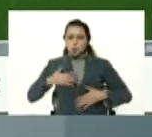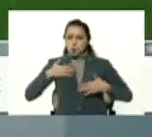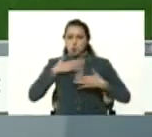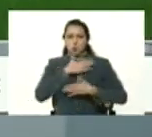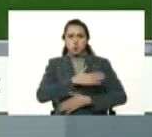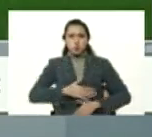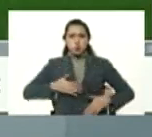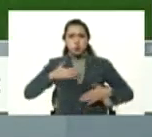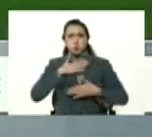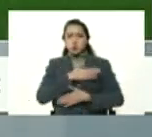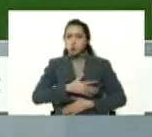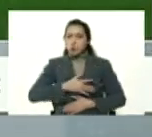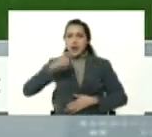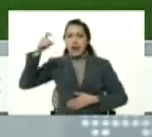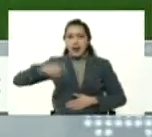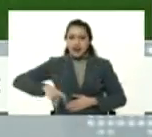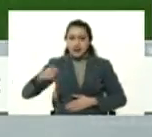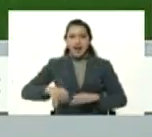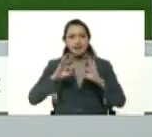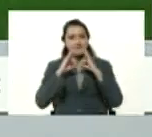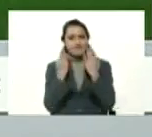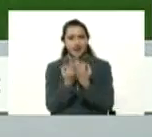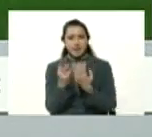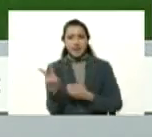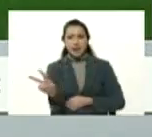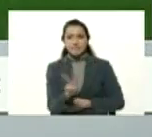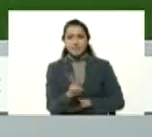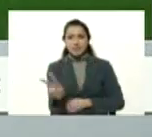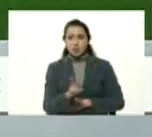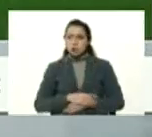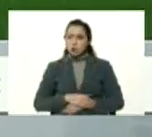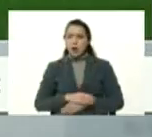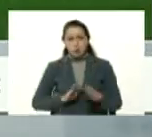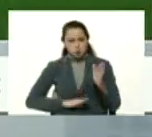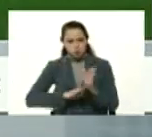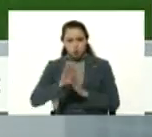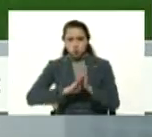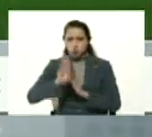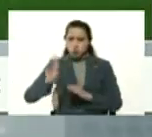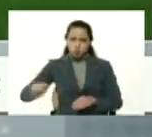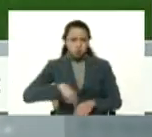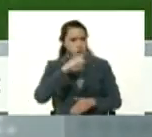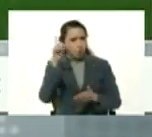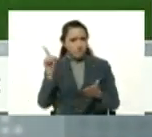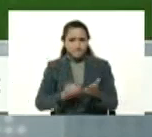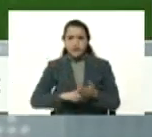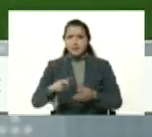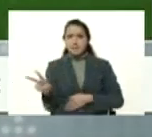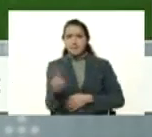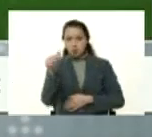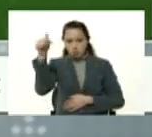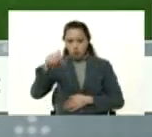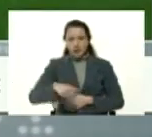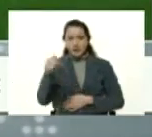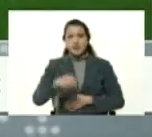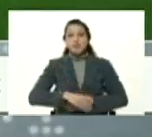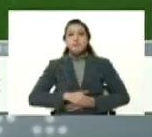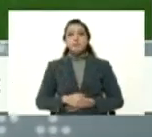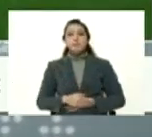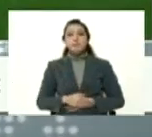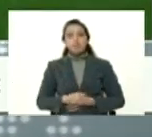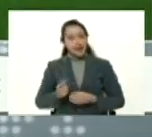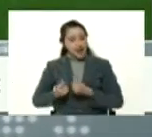Satisfacción de las necesidades de la familia venezolana con producción 100% nacional. Esa es la economía